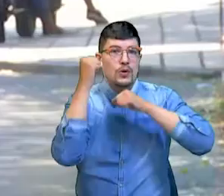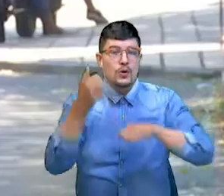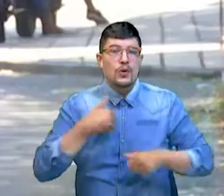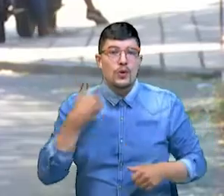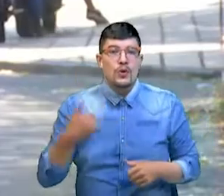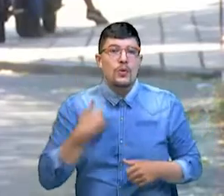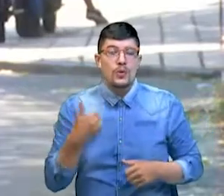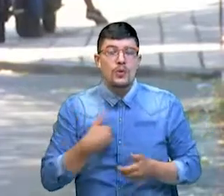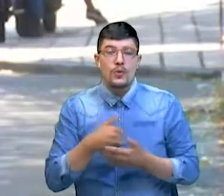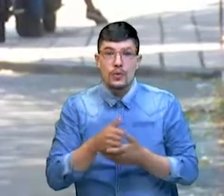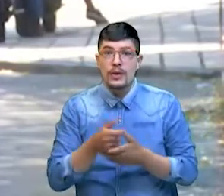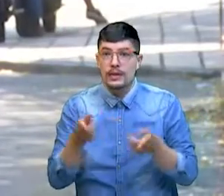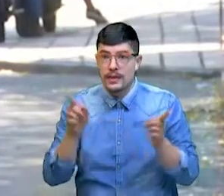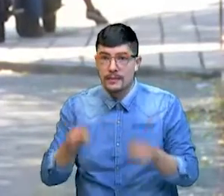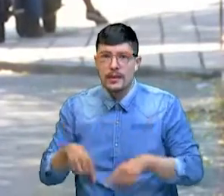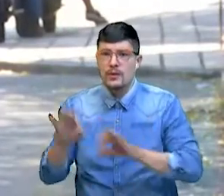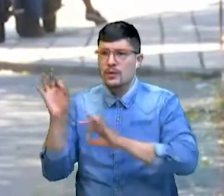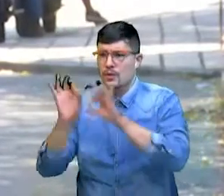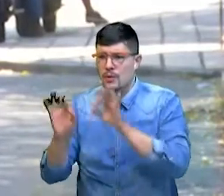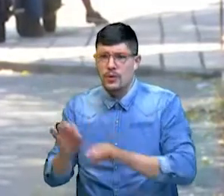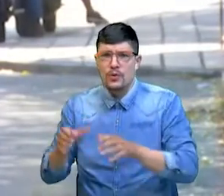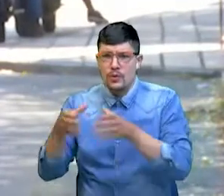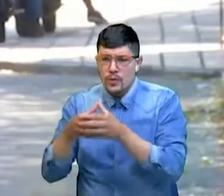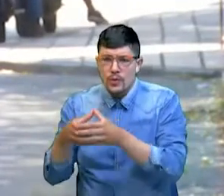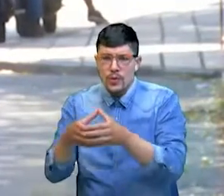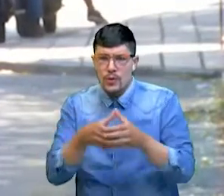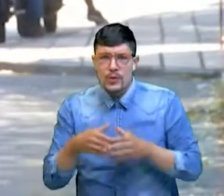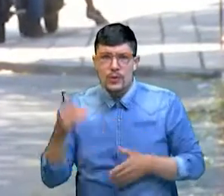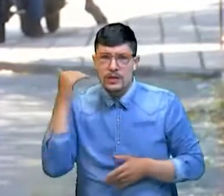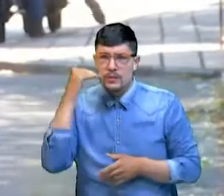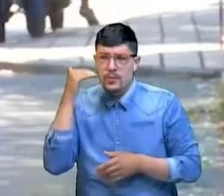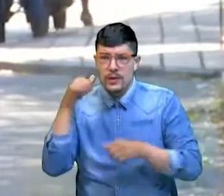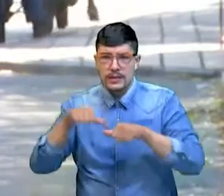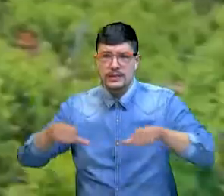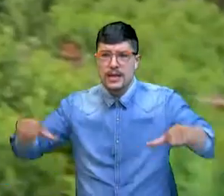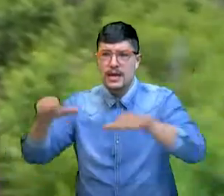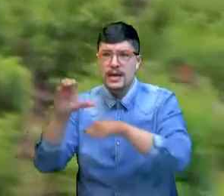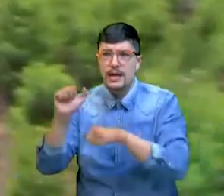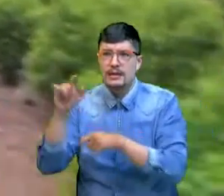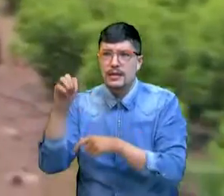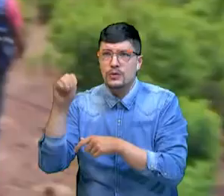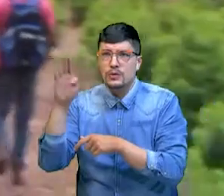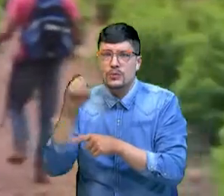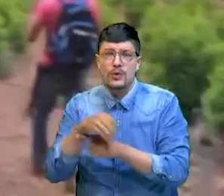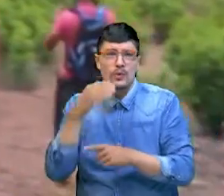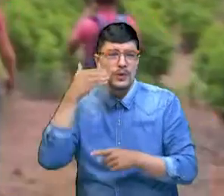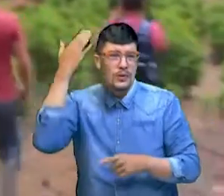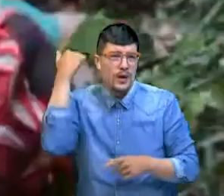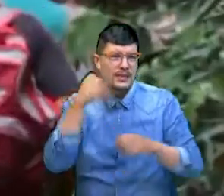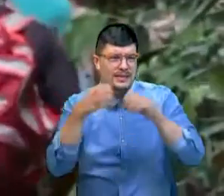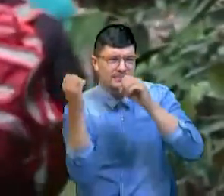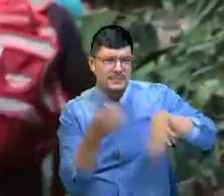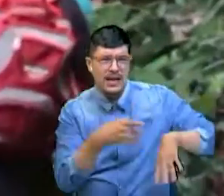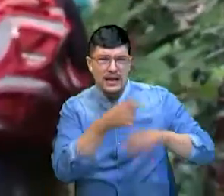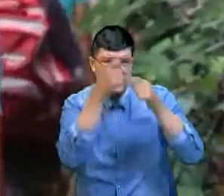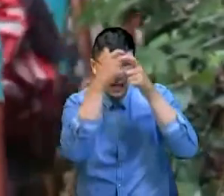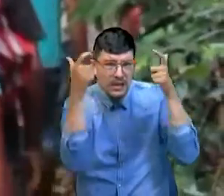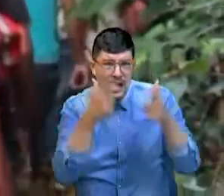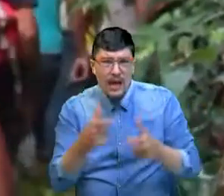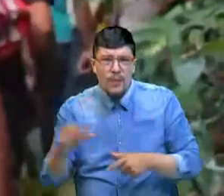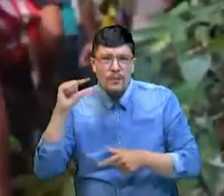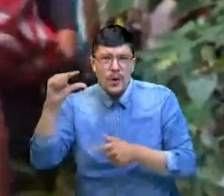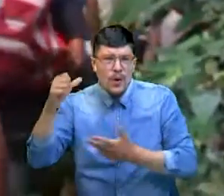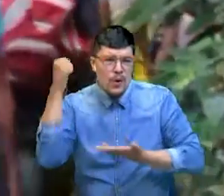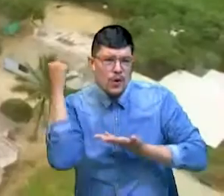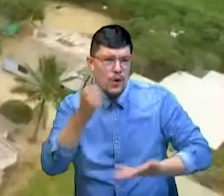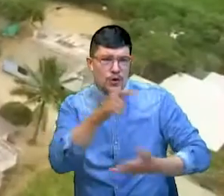Santander y, por supuesto, la Coordinación de Mujeres de Zona de Reserva del Catatumbo. El abandono estatal y la poca inversión en el Catatumbo es